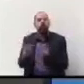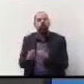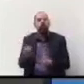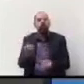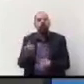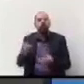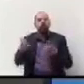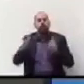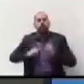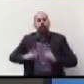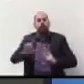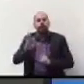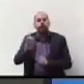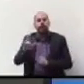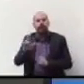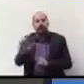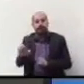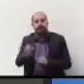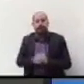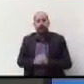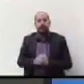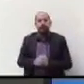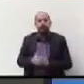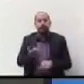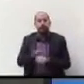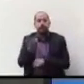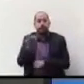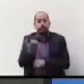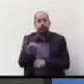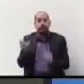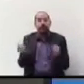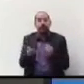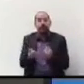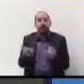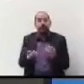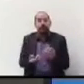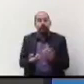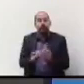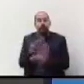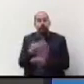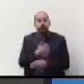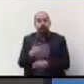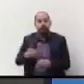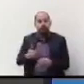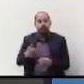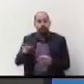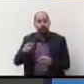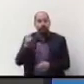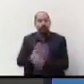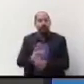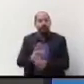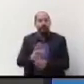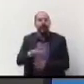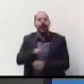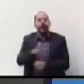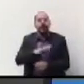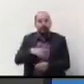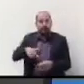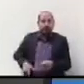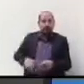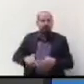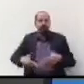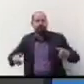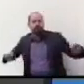Fiscalía General del Estado. También se aseguraron a 9 integrantes de un grupo delictivo en posesión de diversas armas de fuego, armas